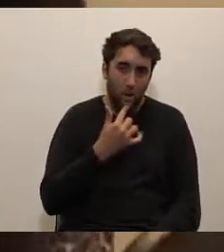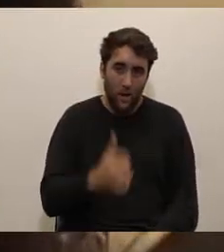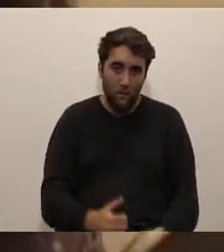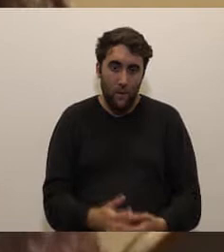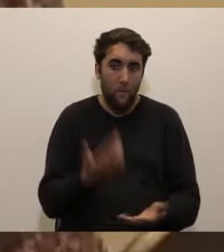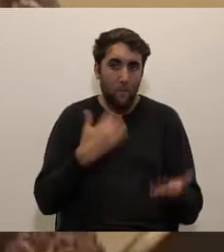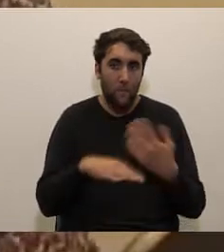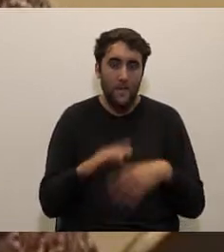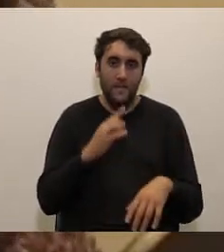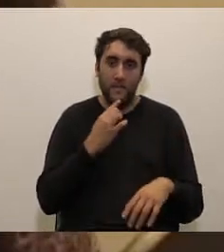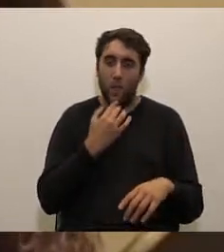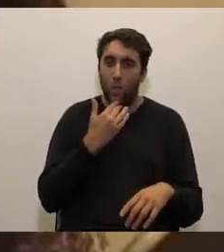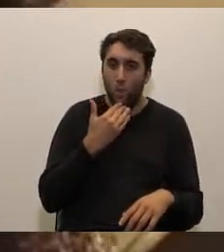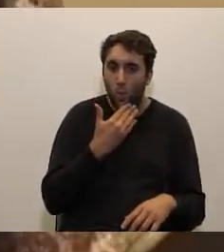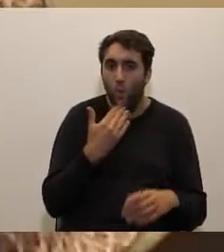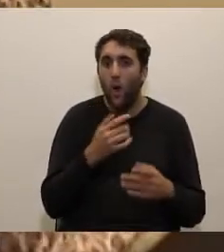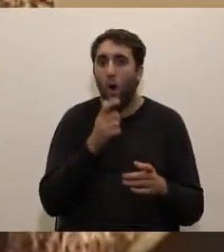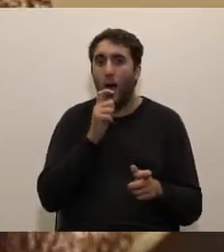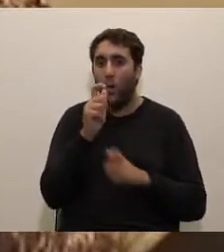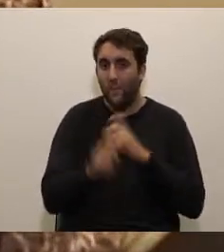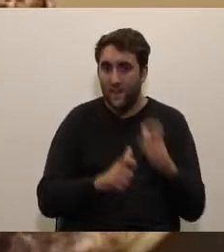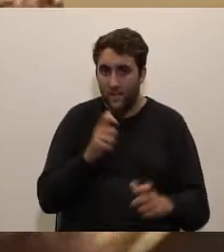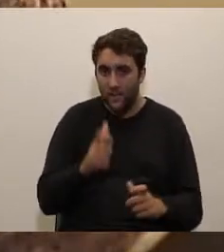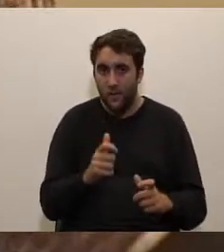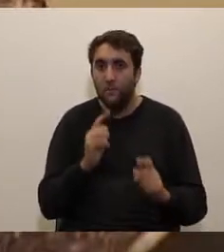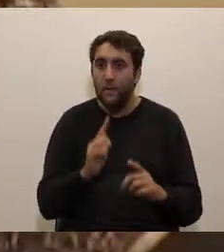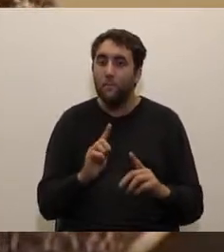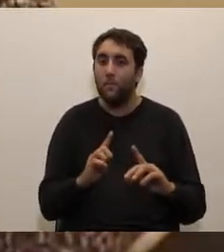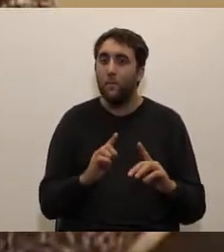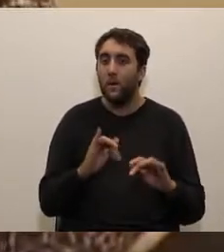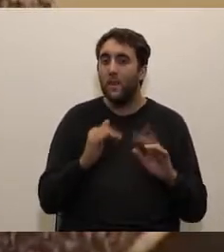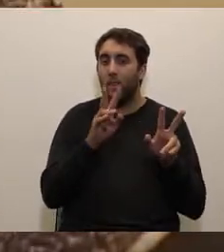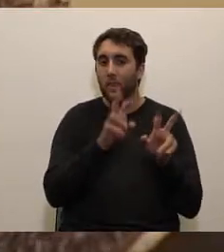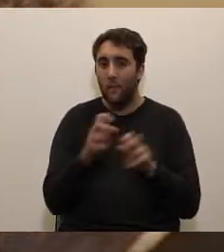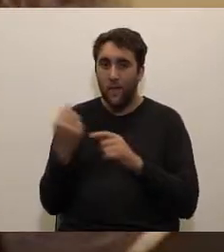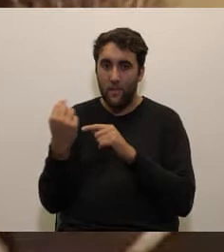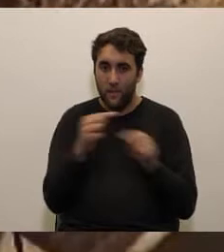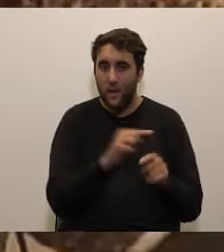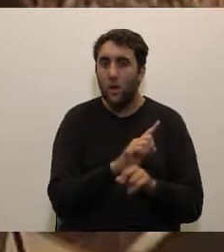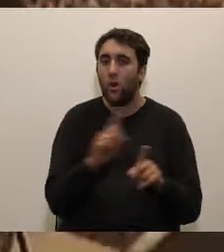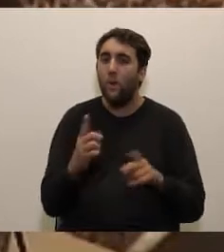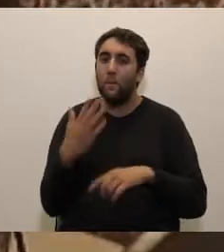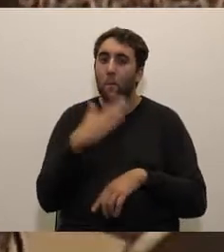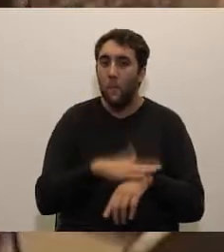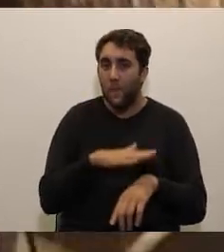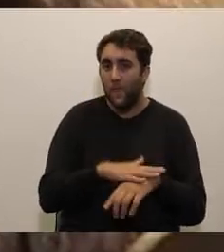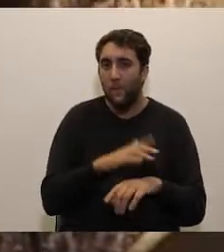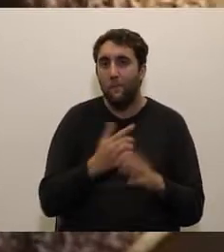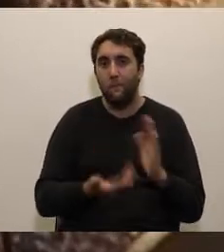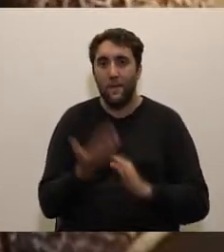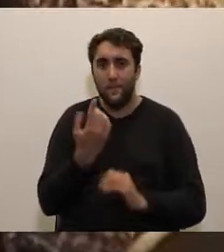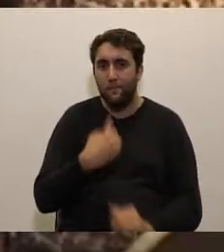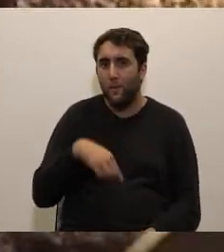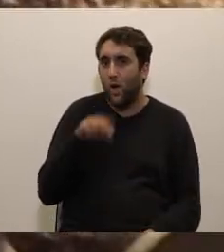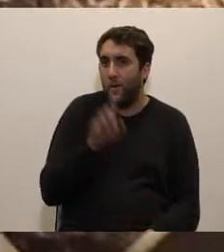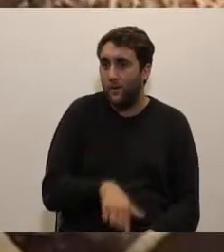más cuestionador, o la argumentación alrededor de ciertos temas, no son a veces las cosas que tienen mayor